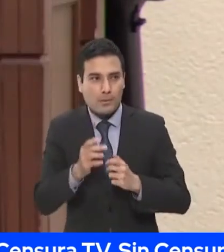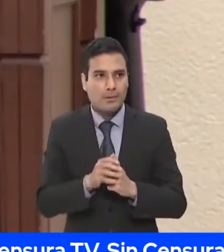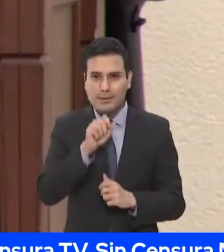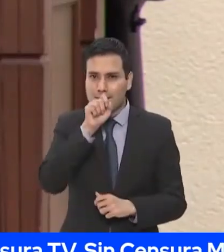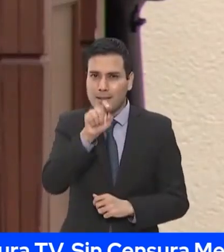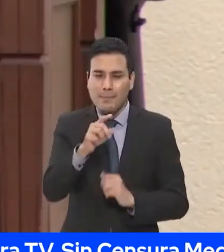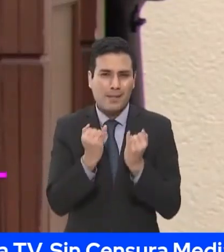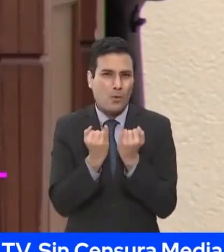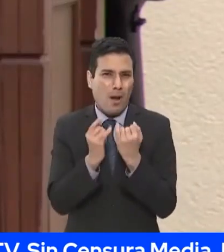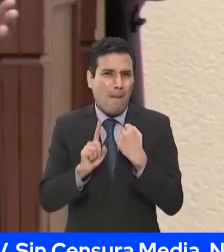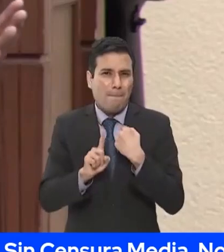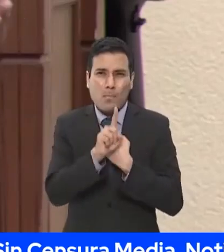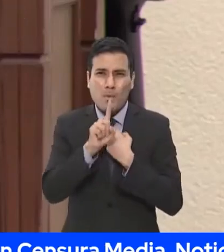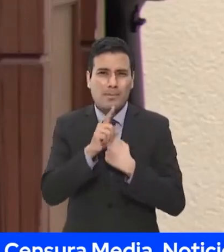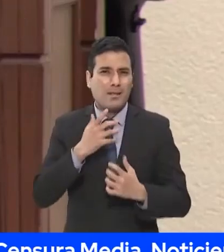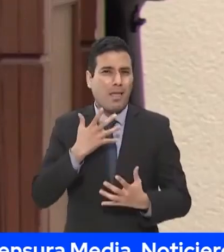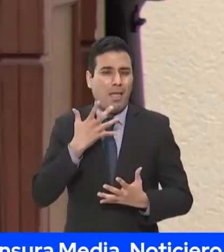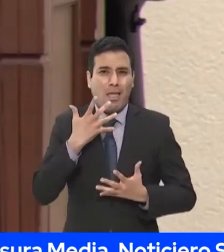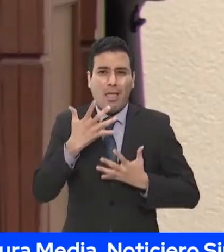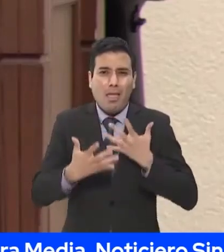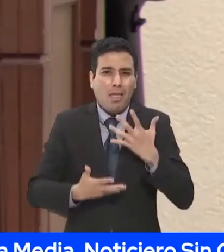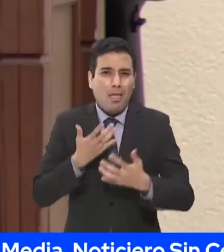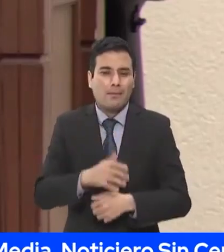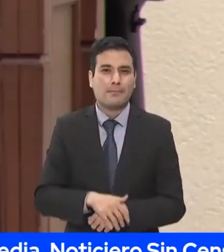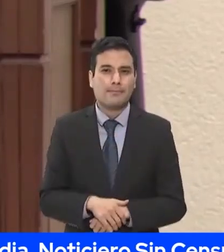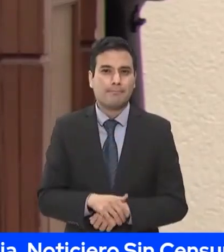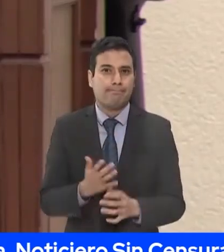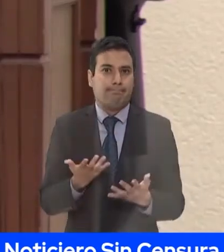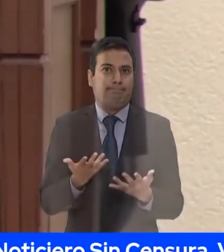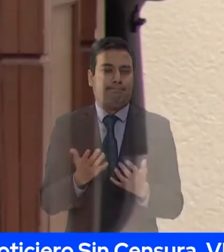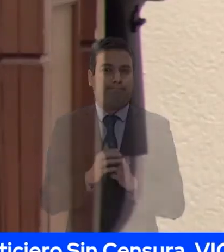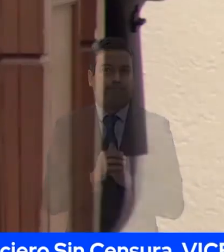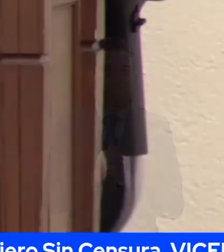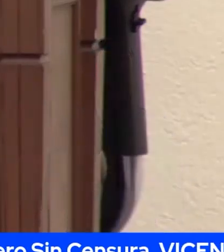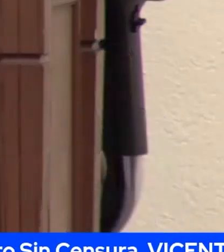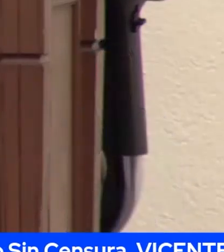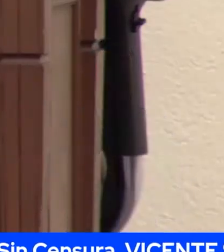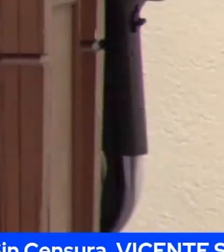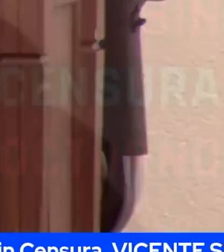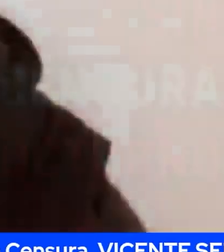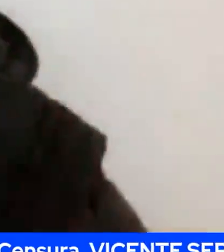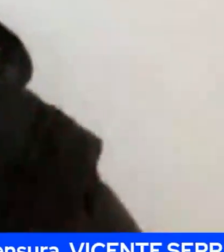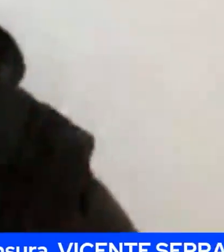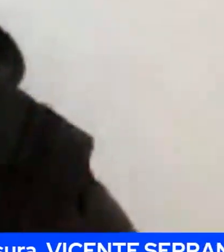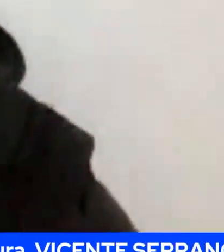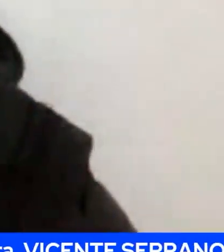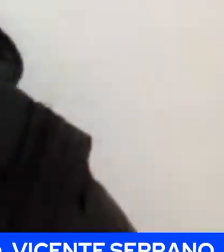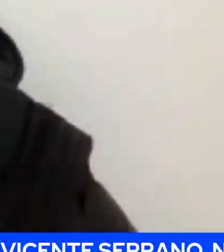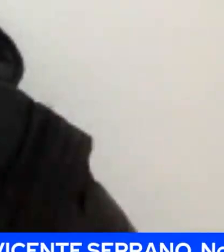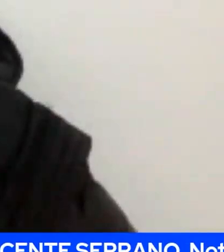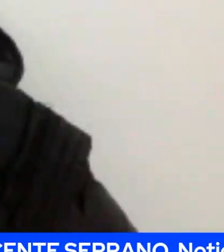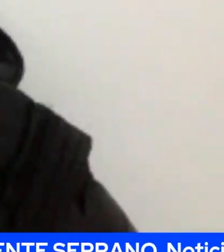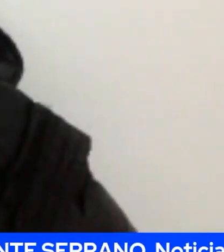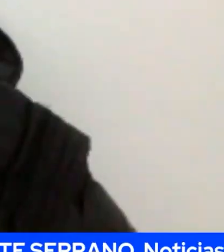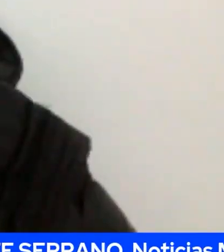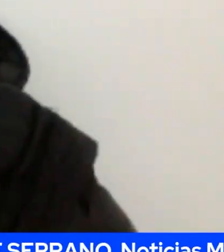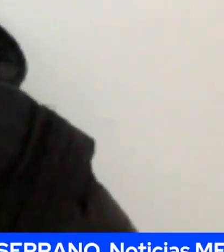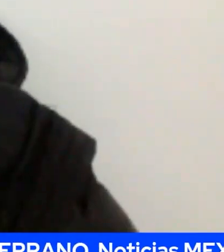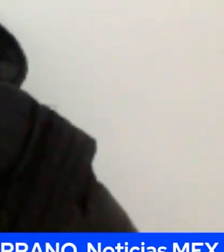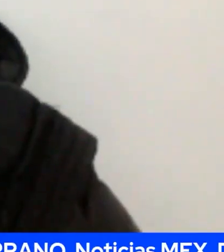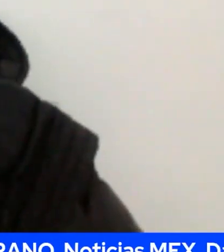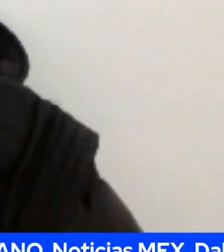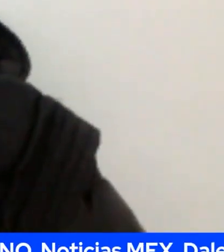marca el término del sexenio. Y es o sea, realmente recuerda que hace todavía